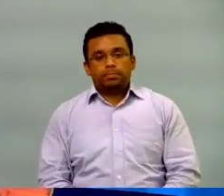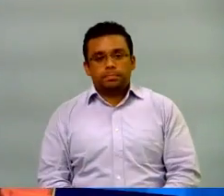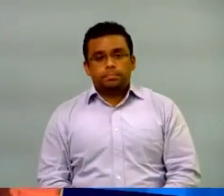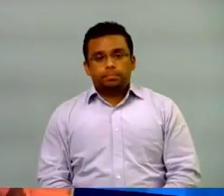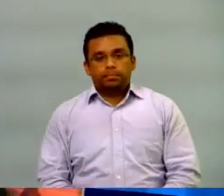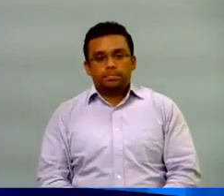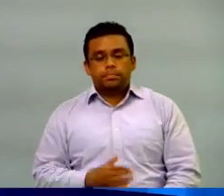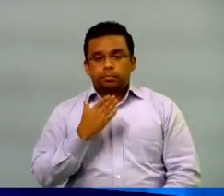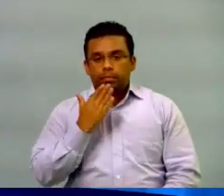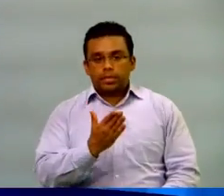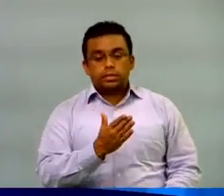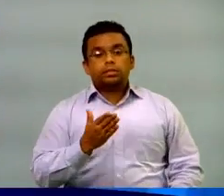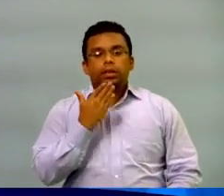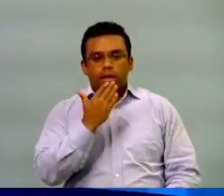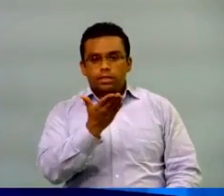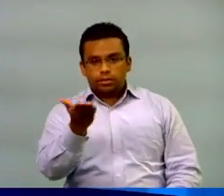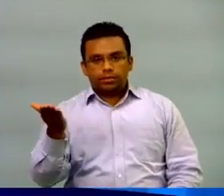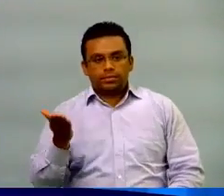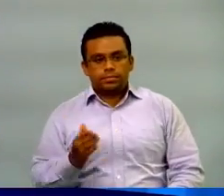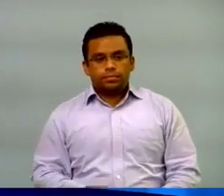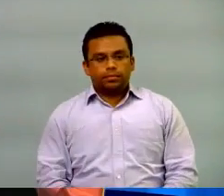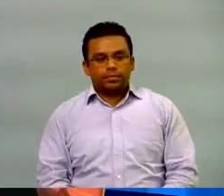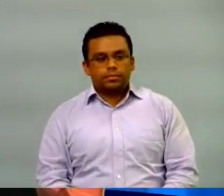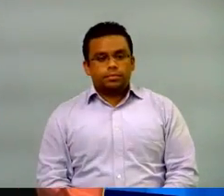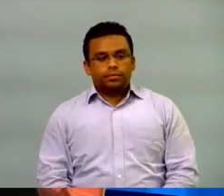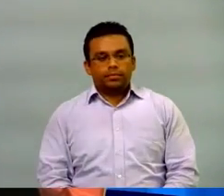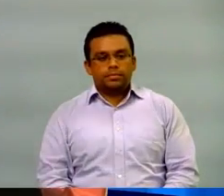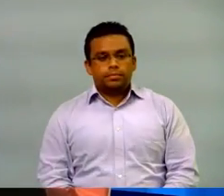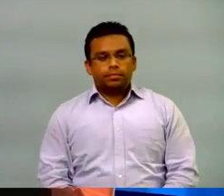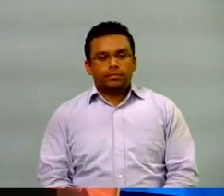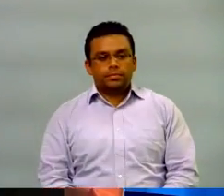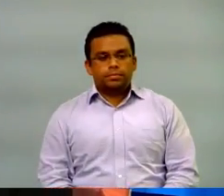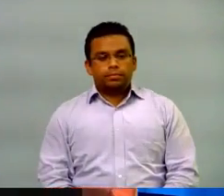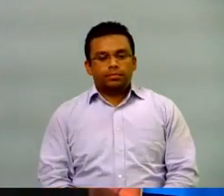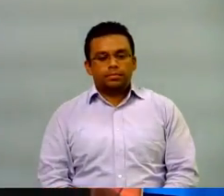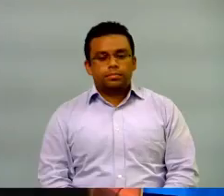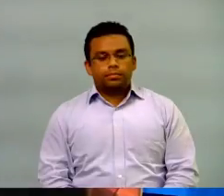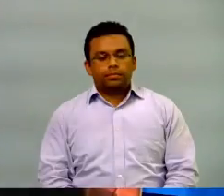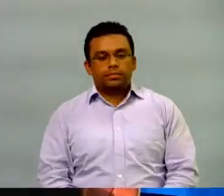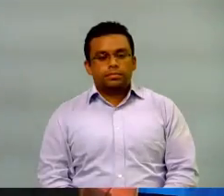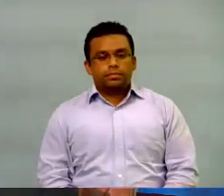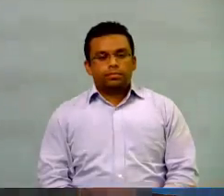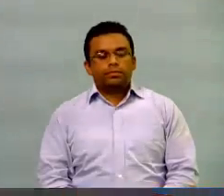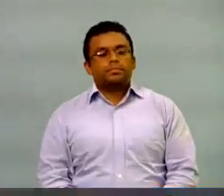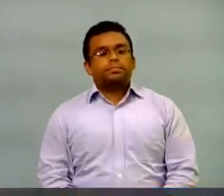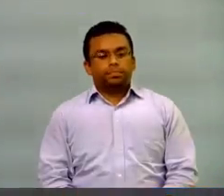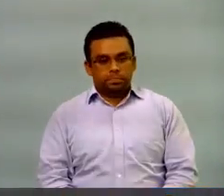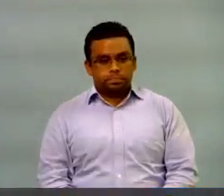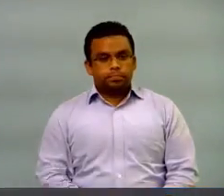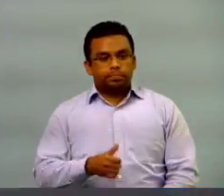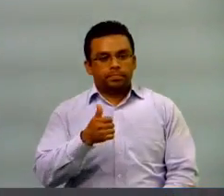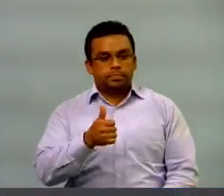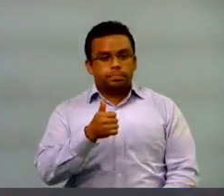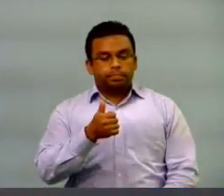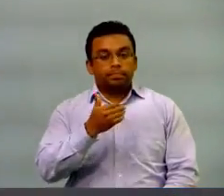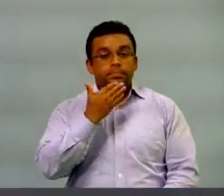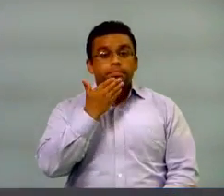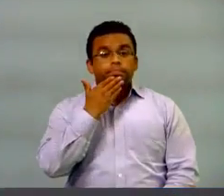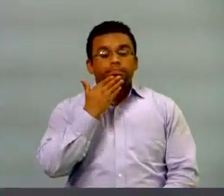Gracias. Muchas gracias a ustedes. Bueno, Andrés. Muchas gracias. Andrés, muchas gracias precisamente por